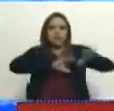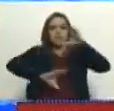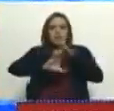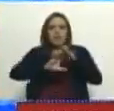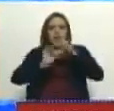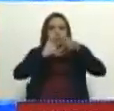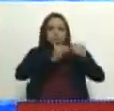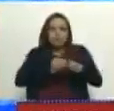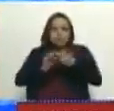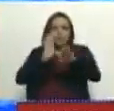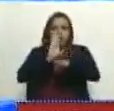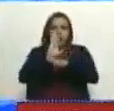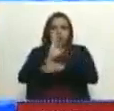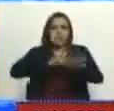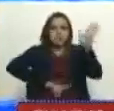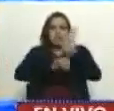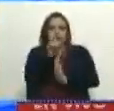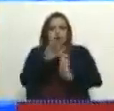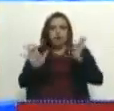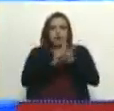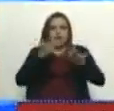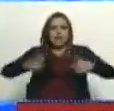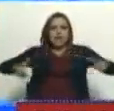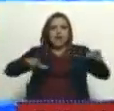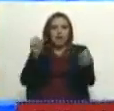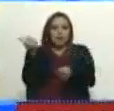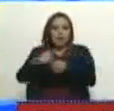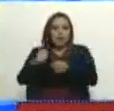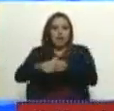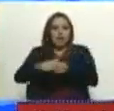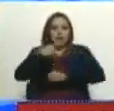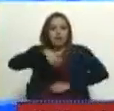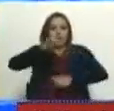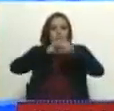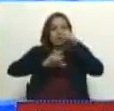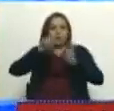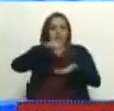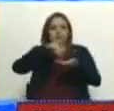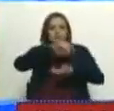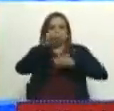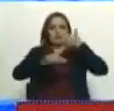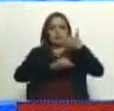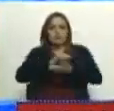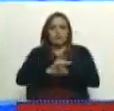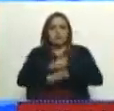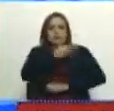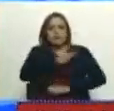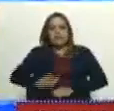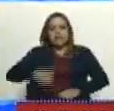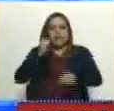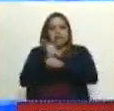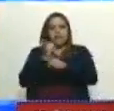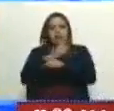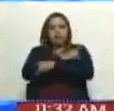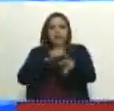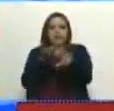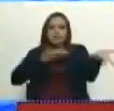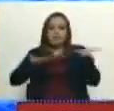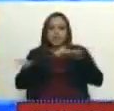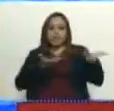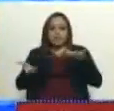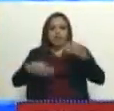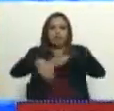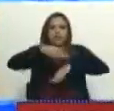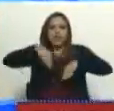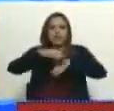rescate, conservación y desarrollo sostenible del lago de Maracaibo. A esta hora interviene el vicepresidente sectorial de Obras Públicas y Servicios y ministro del Poder Popular